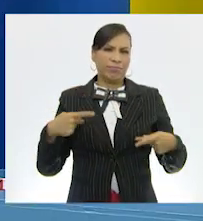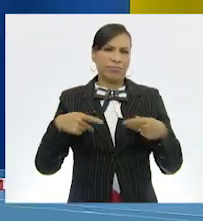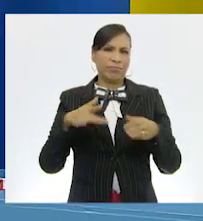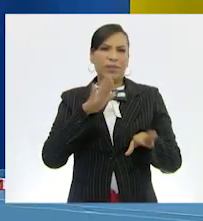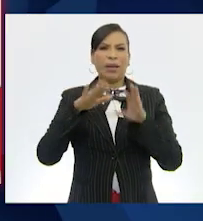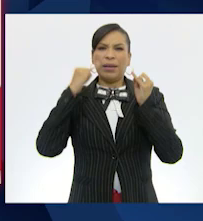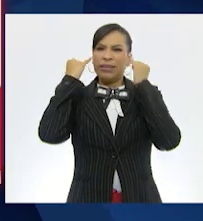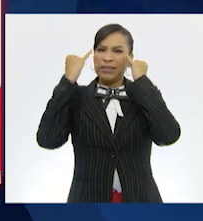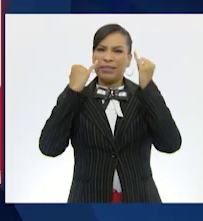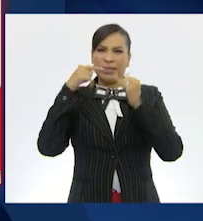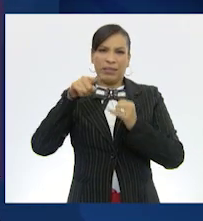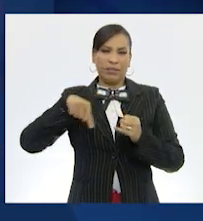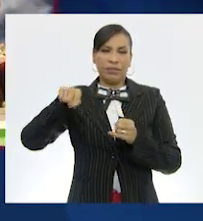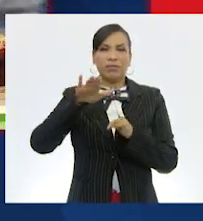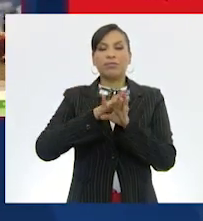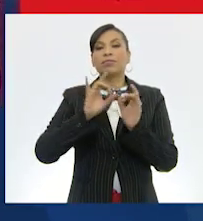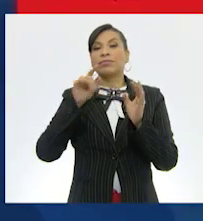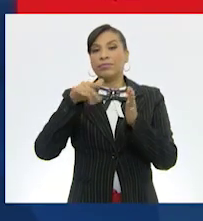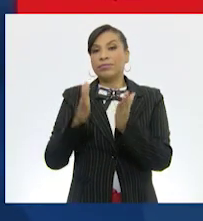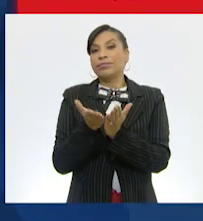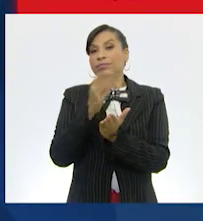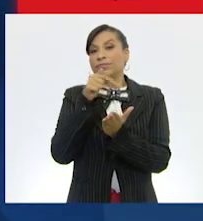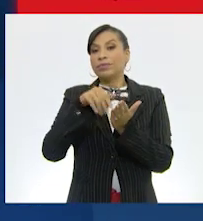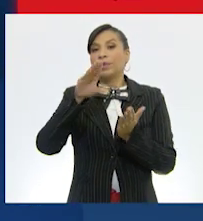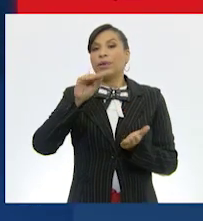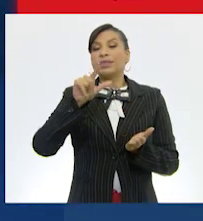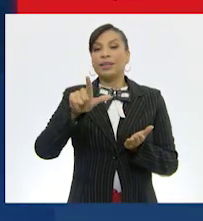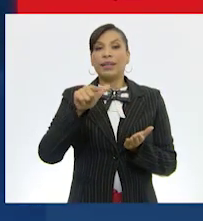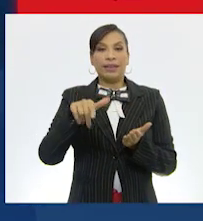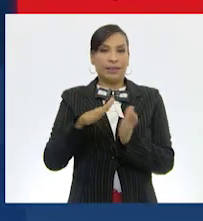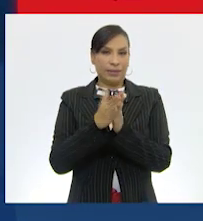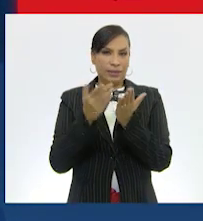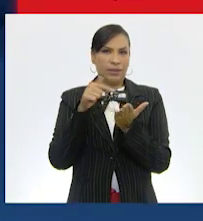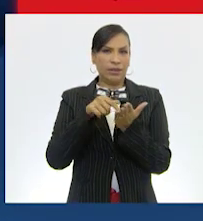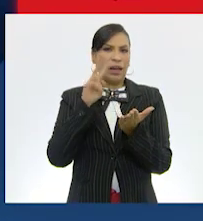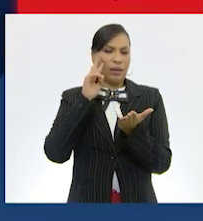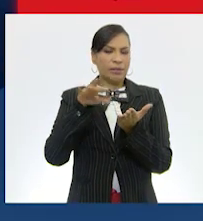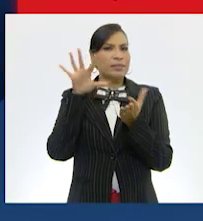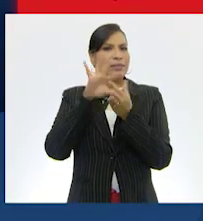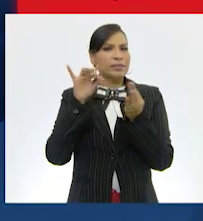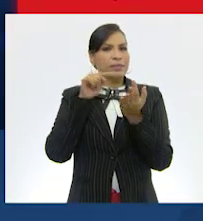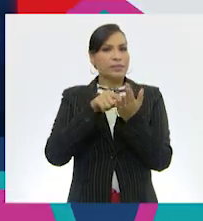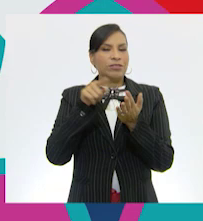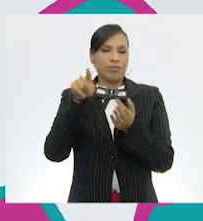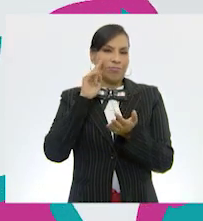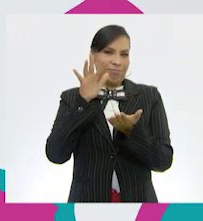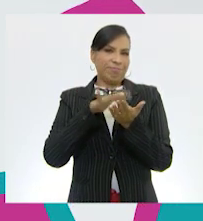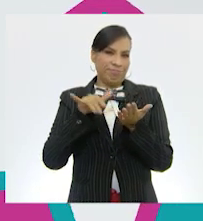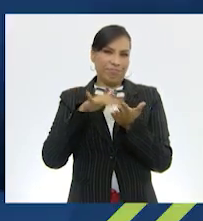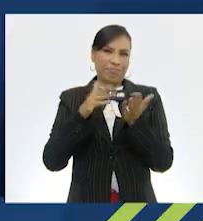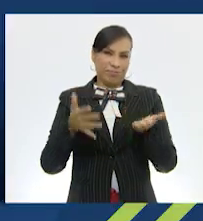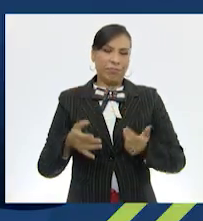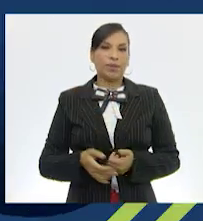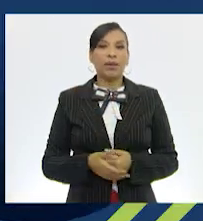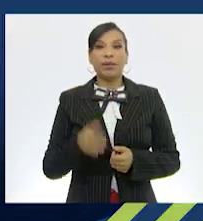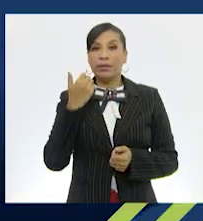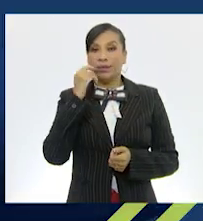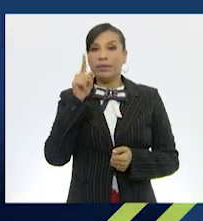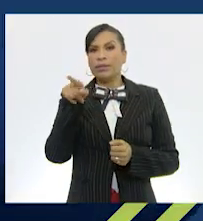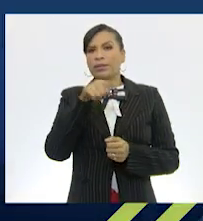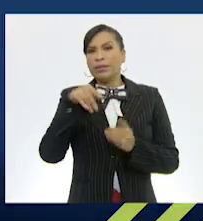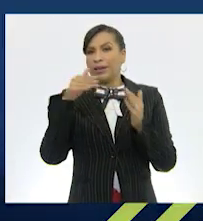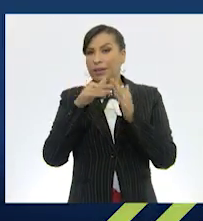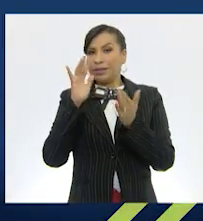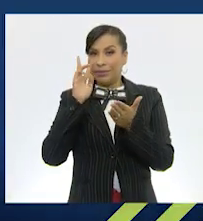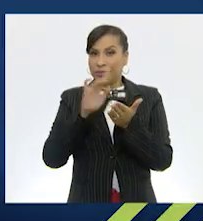desgracia, precisamente en la página 97 del libro del texto hay una nota que te invito a leer conmigo. ¿Me acompañan desde